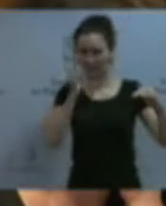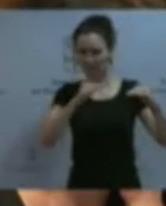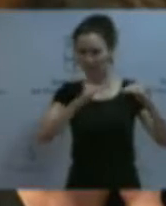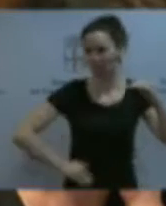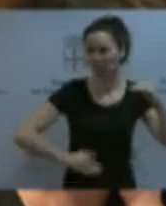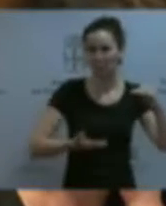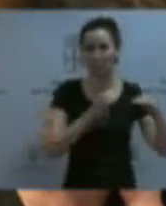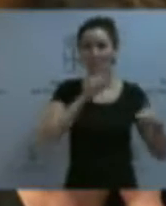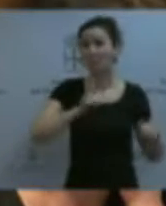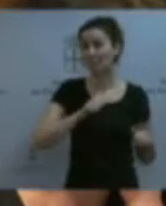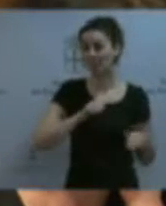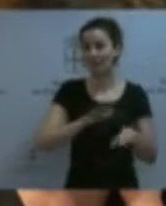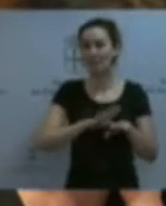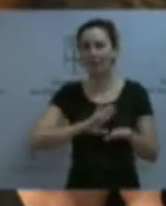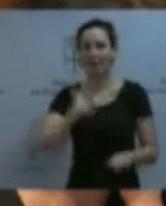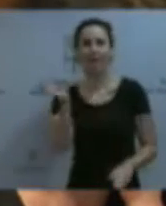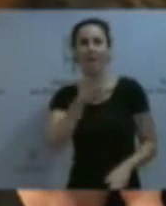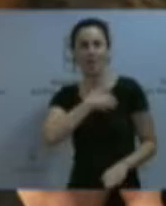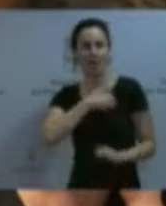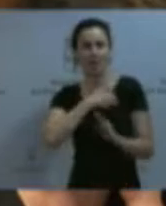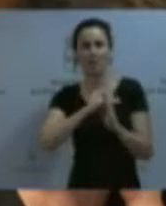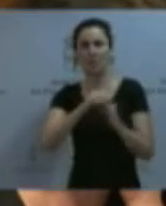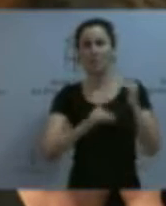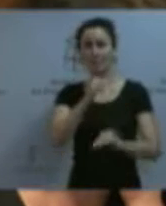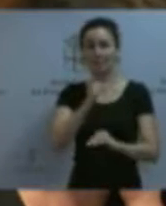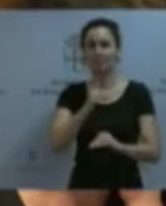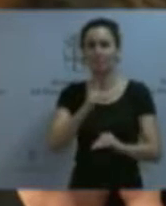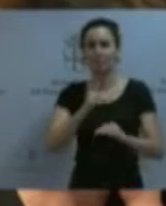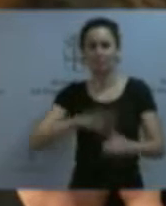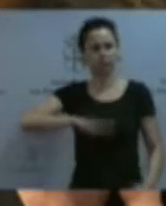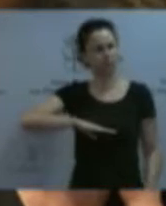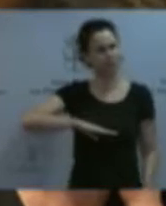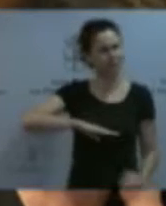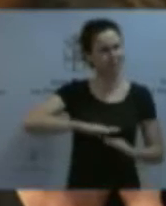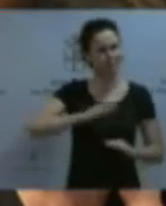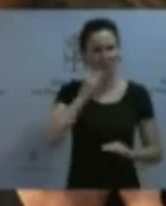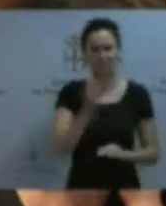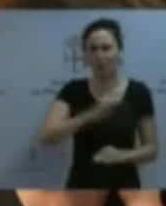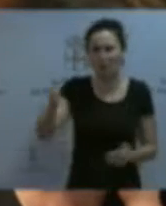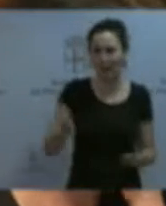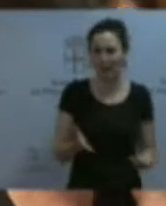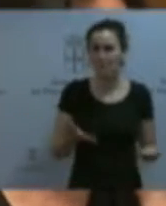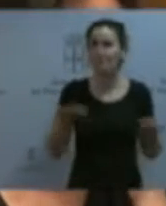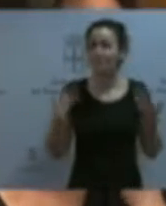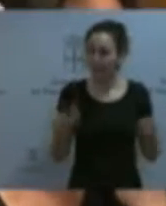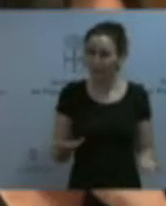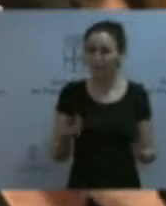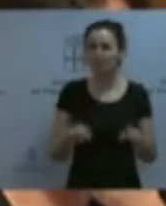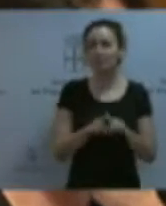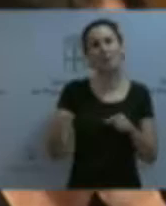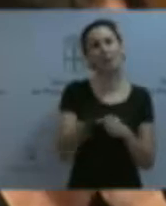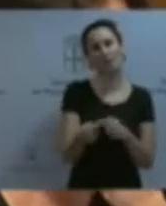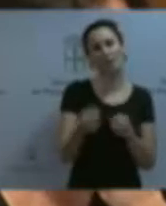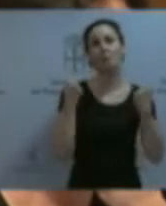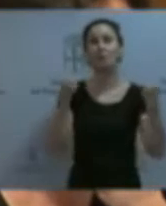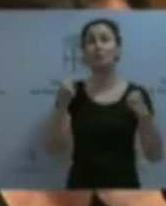la oportunidad de poder clasificarse en niveles acordes a su potencial. En definitiva, su posición es desfavorable en